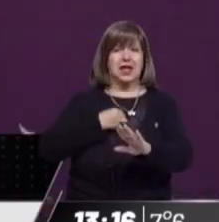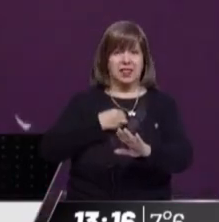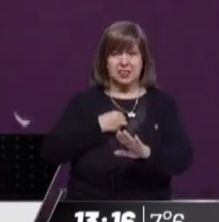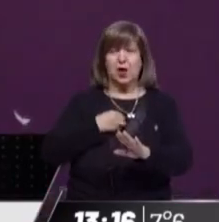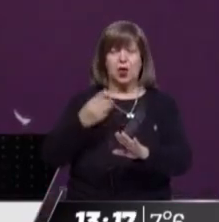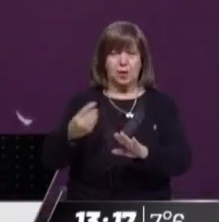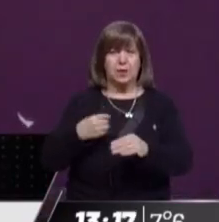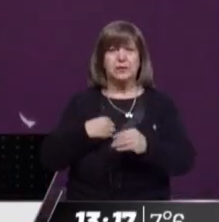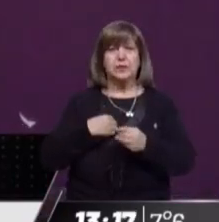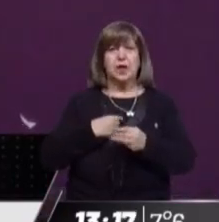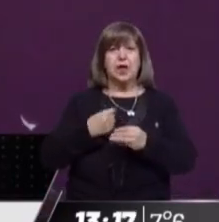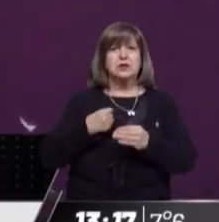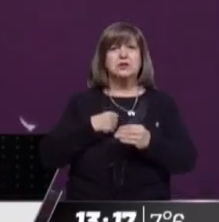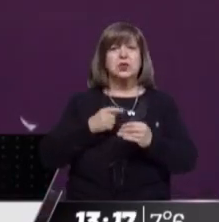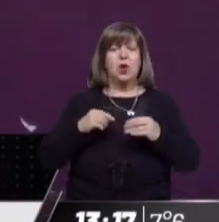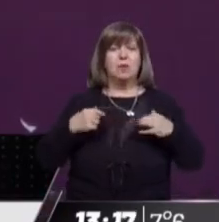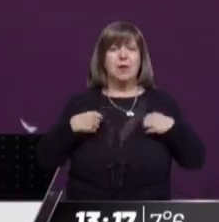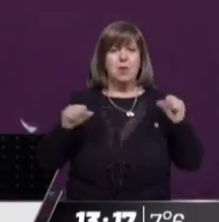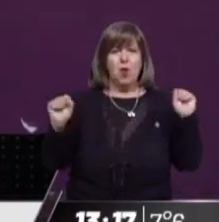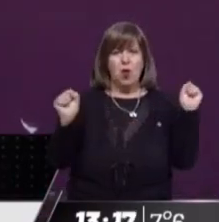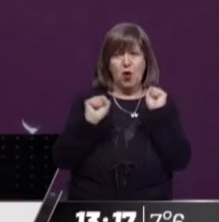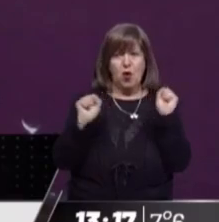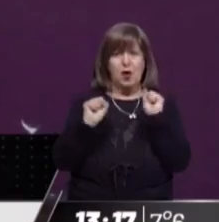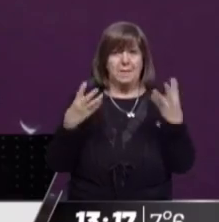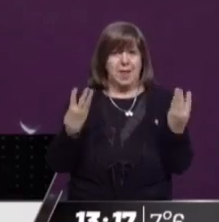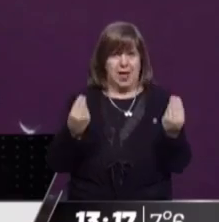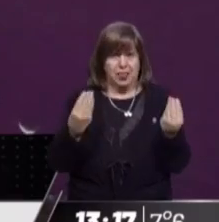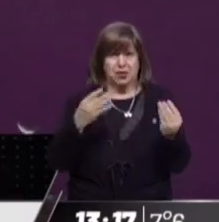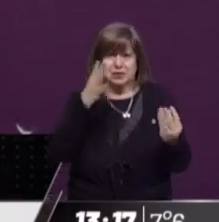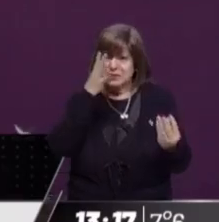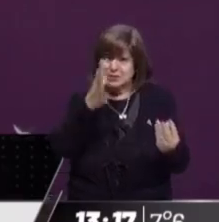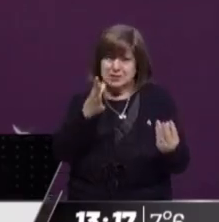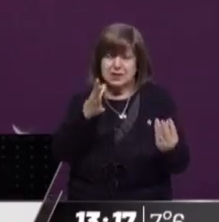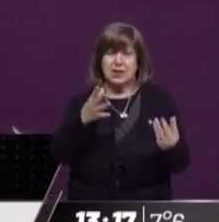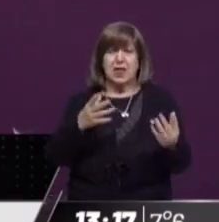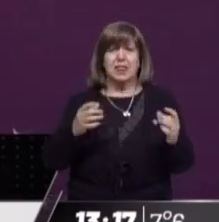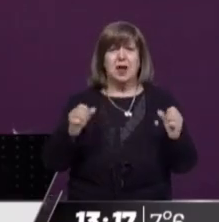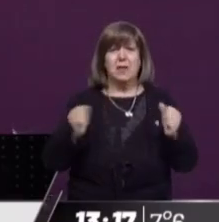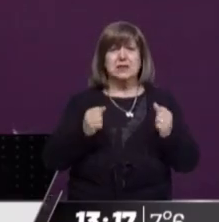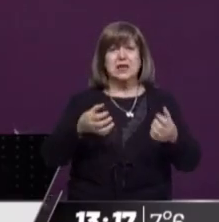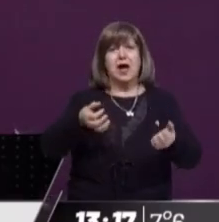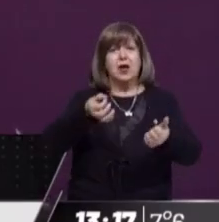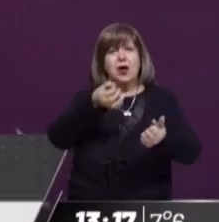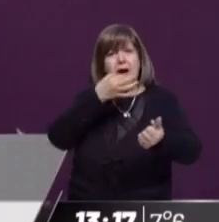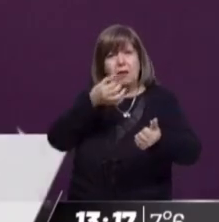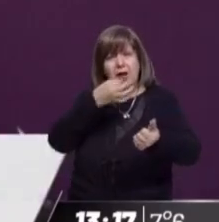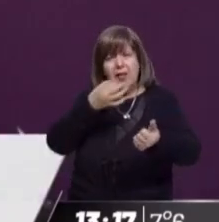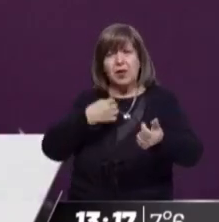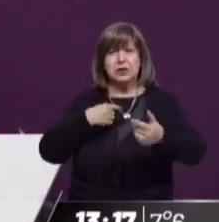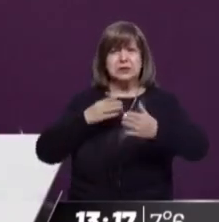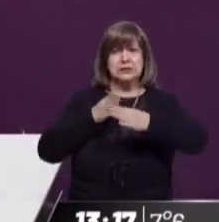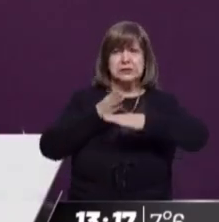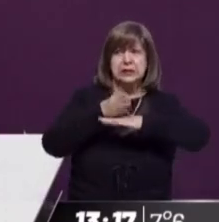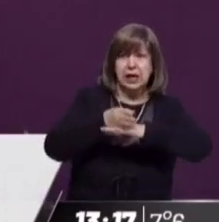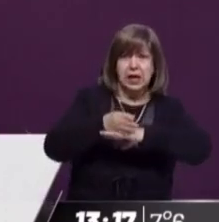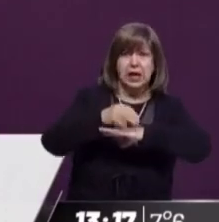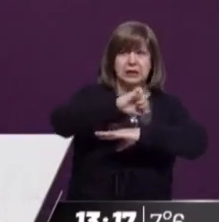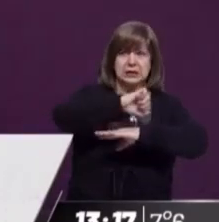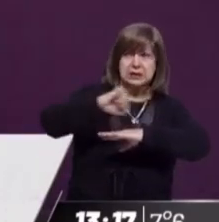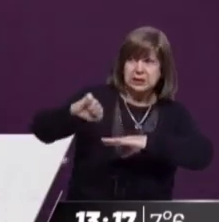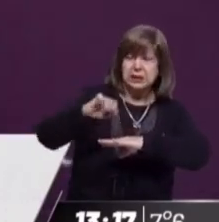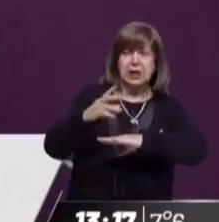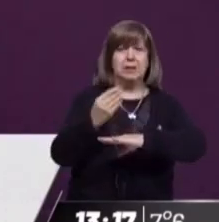salir a la calle tengo ataques de pánico eh estoy medicada eh el Señor